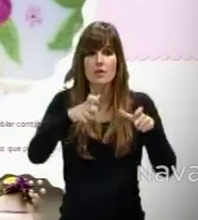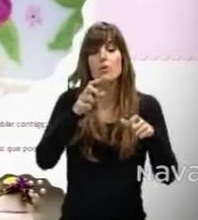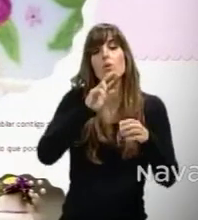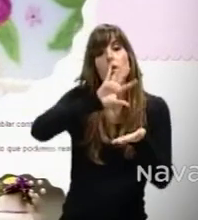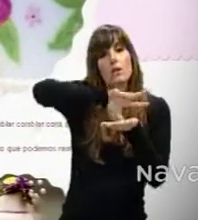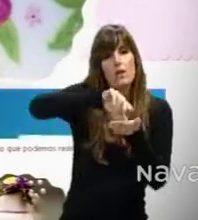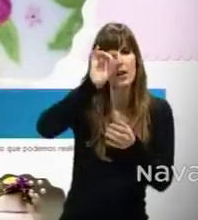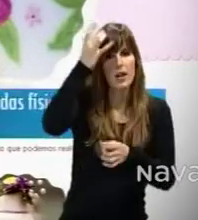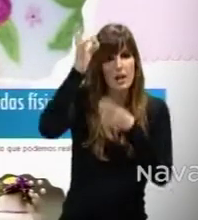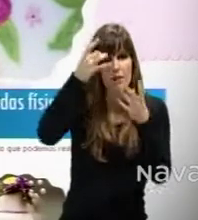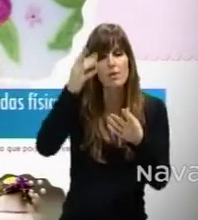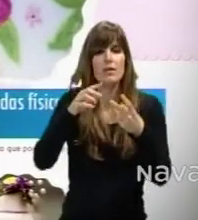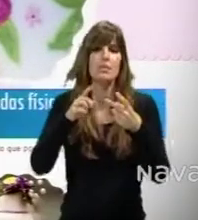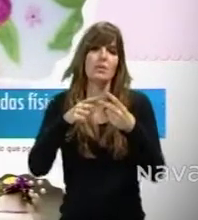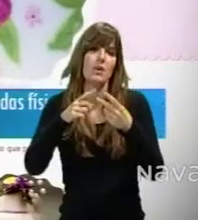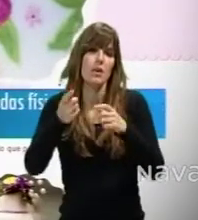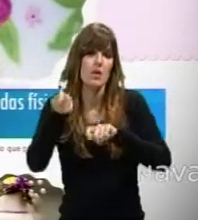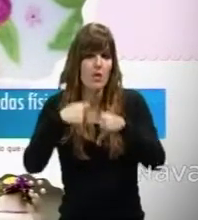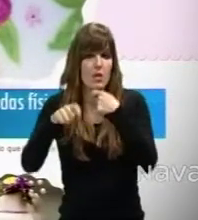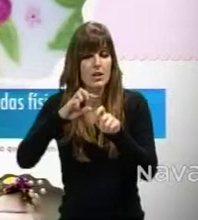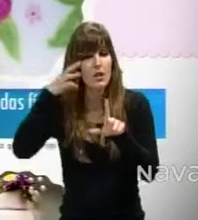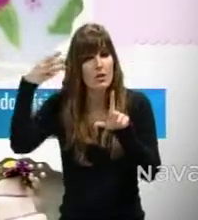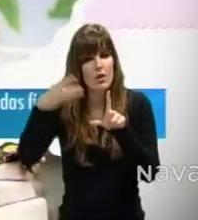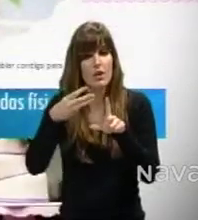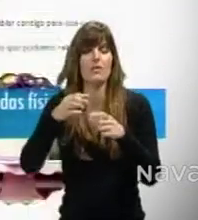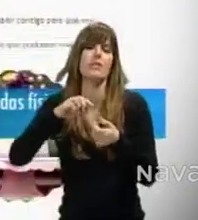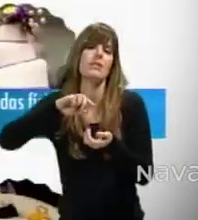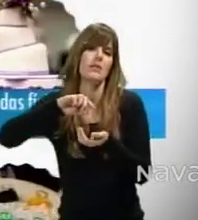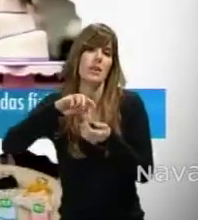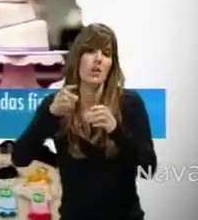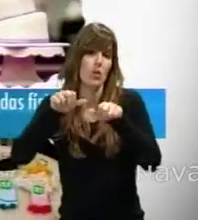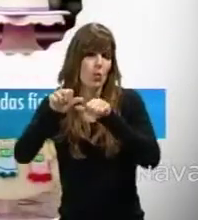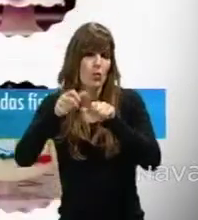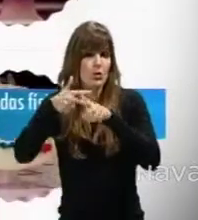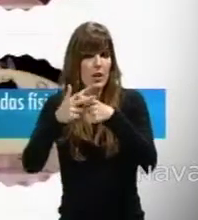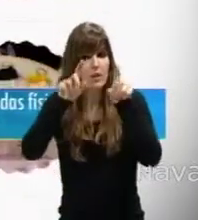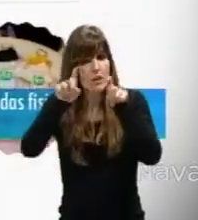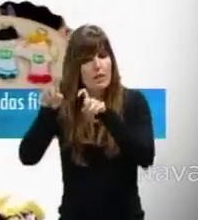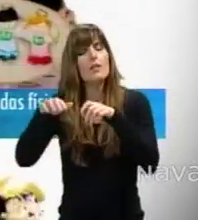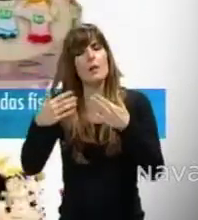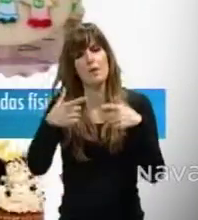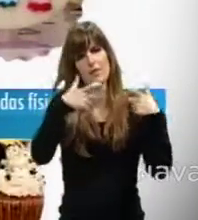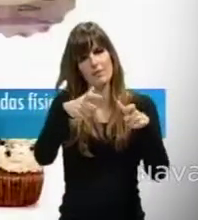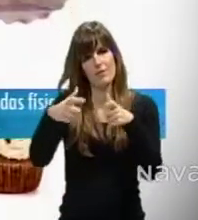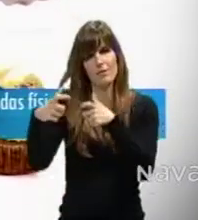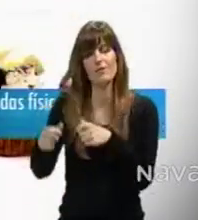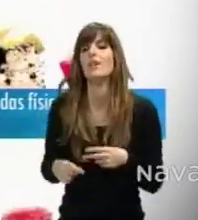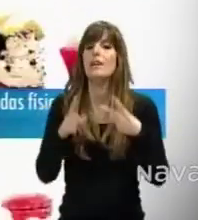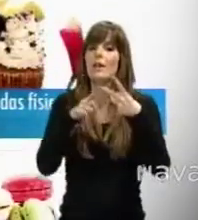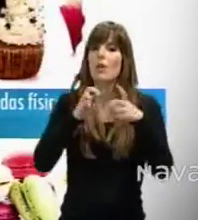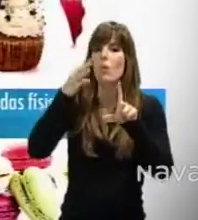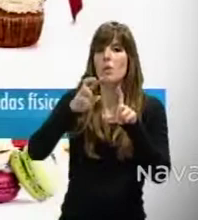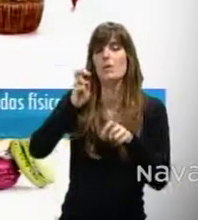online y cursos y talleres. Lo que hemos creado ahora es un proyecto nuevo que teníamos pendiente. Es una página web que se llama dulcerrecetas